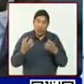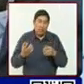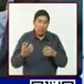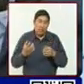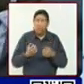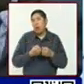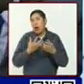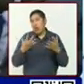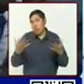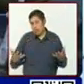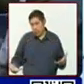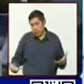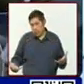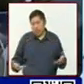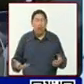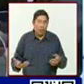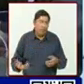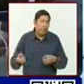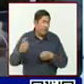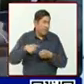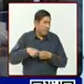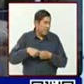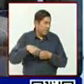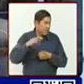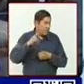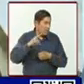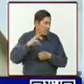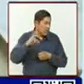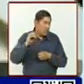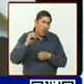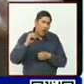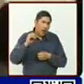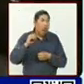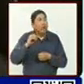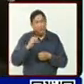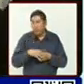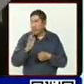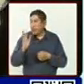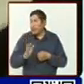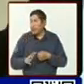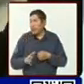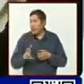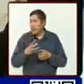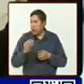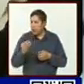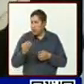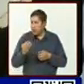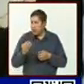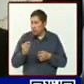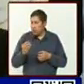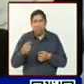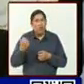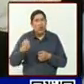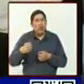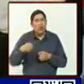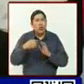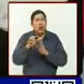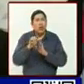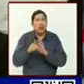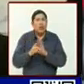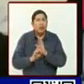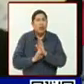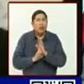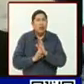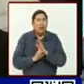ha habido mayor cantidad de postulantes, alrededor de 260 y un poco más. Ahora, con relación al Tribunal Constitucional, lo cierto es